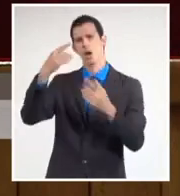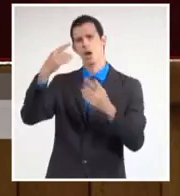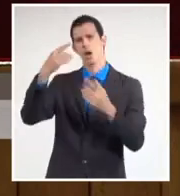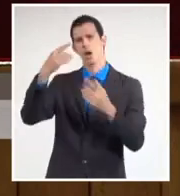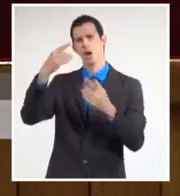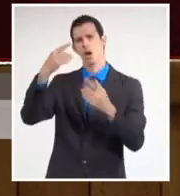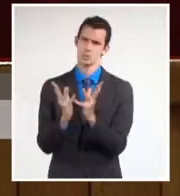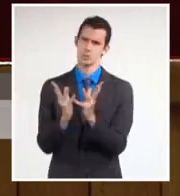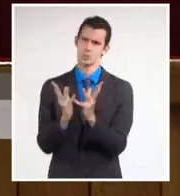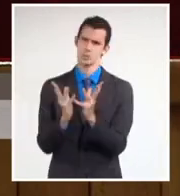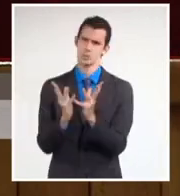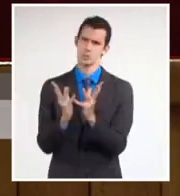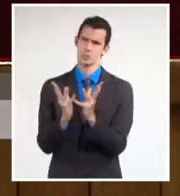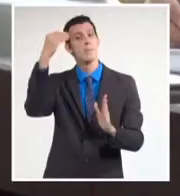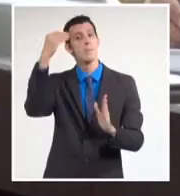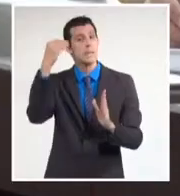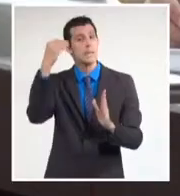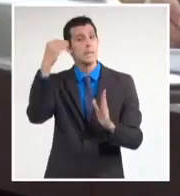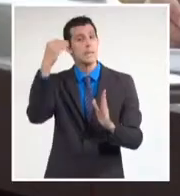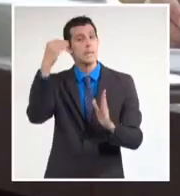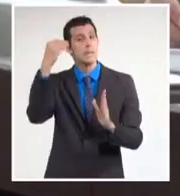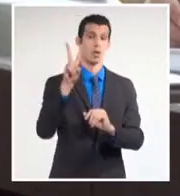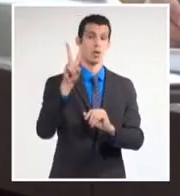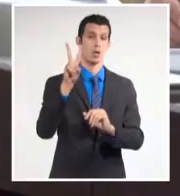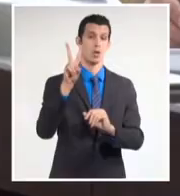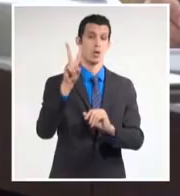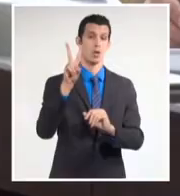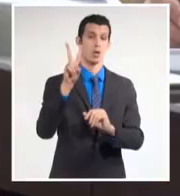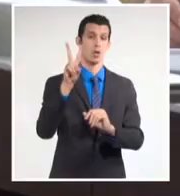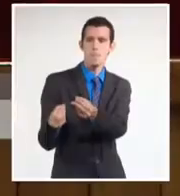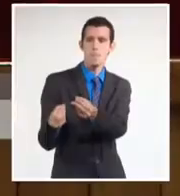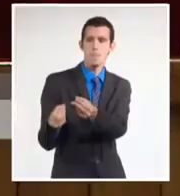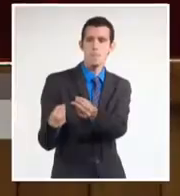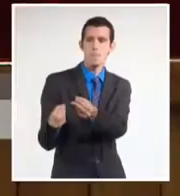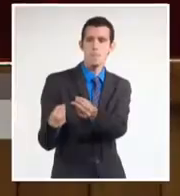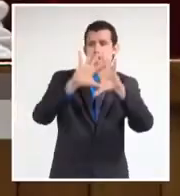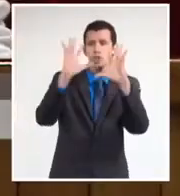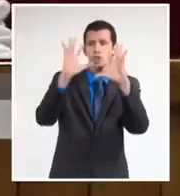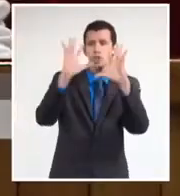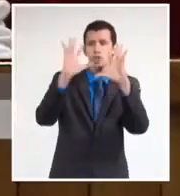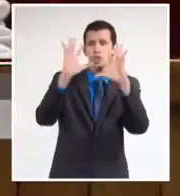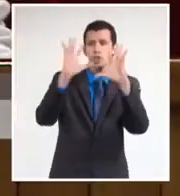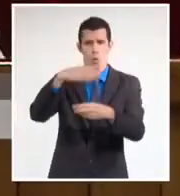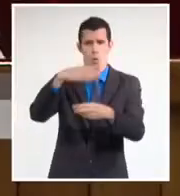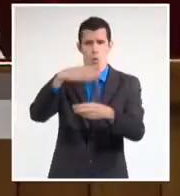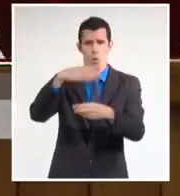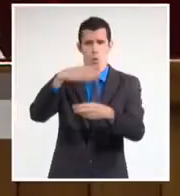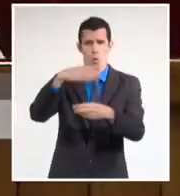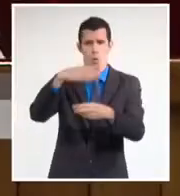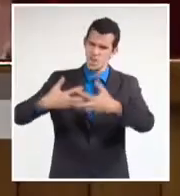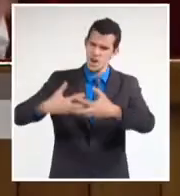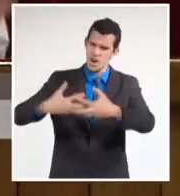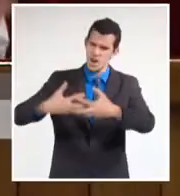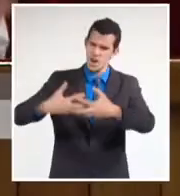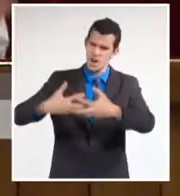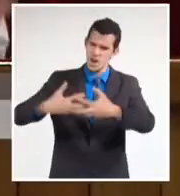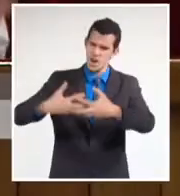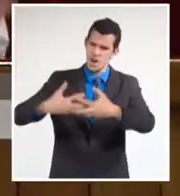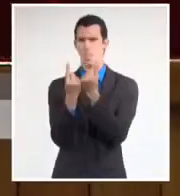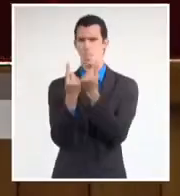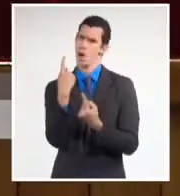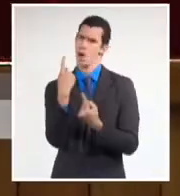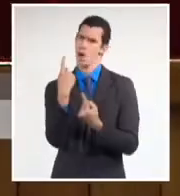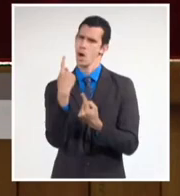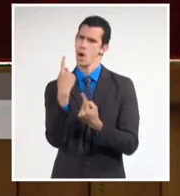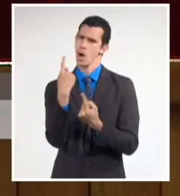del 2%. Es preciso que reconozcamos el esfuerzo que se ha realizado para, aún enfrentando